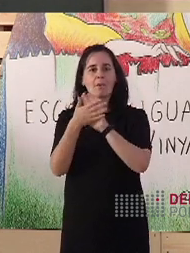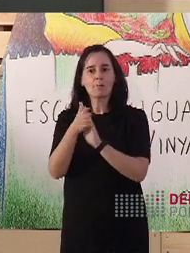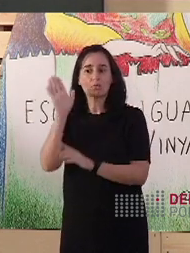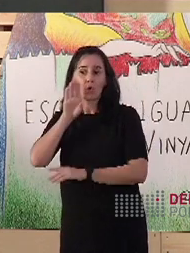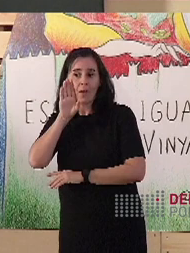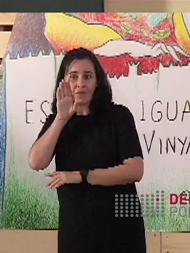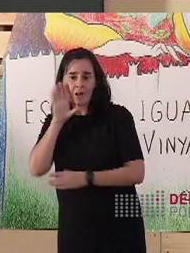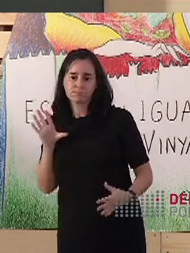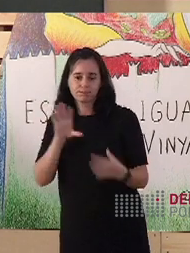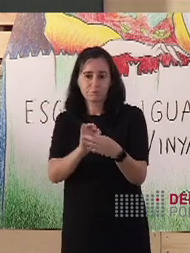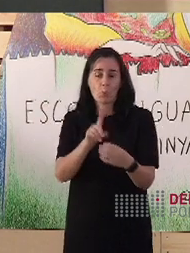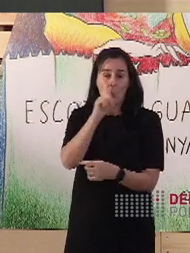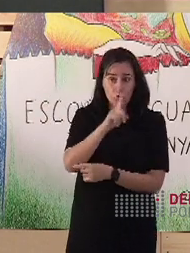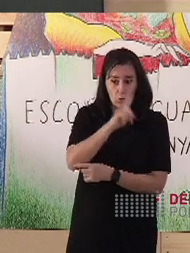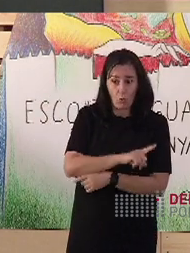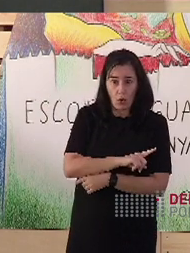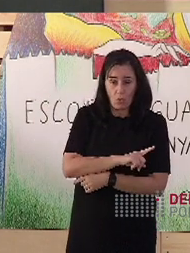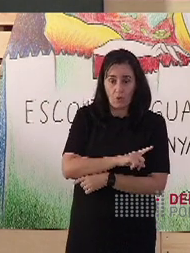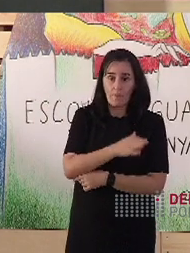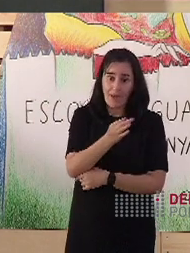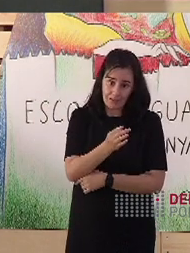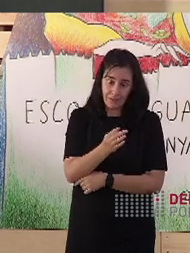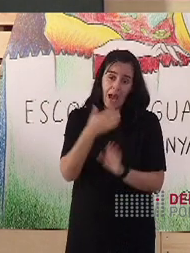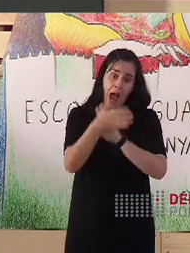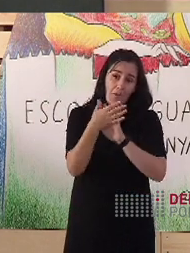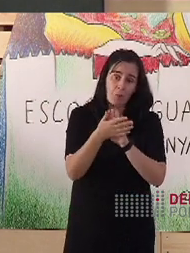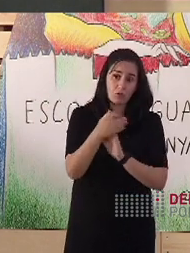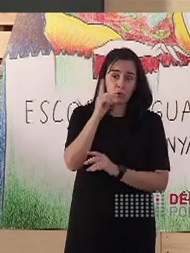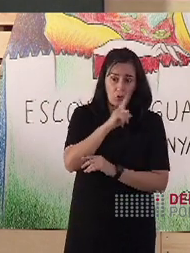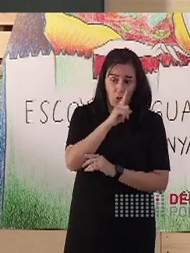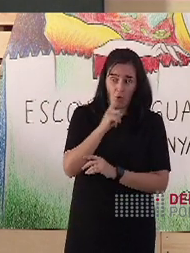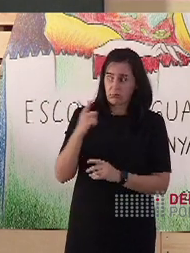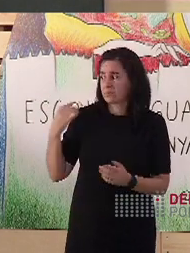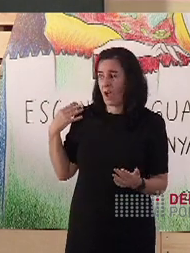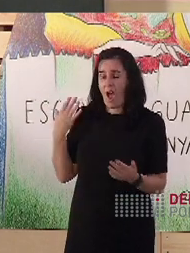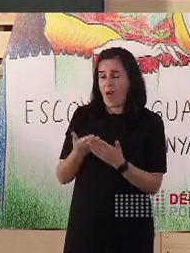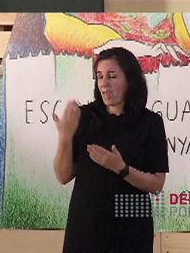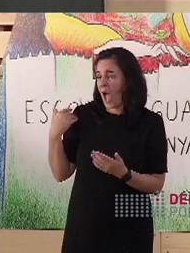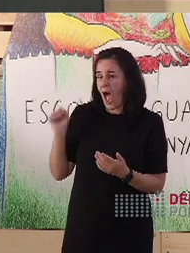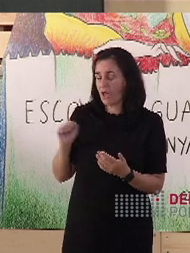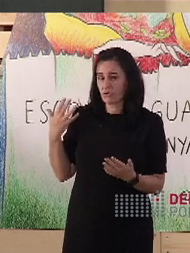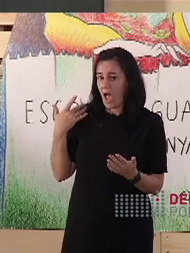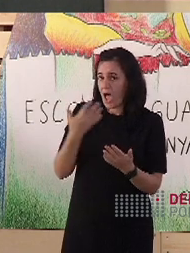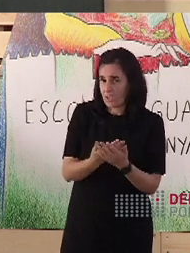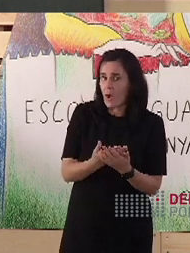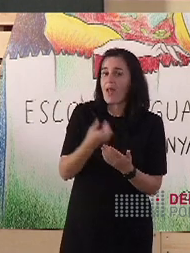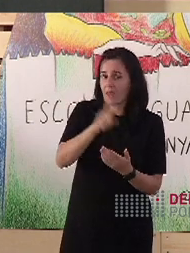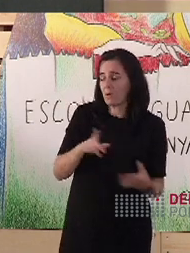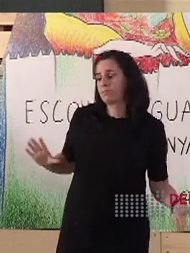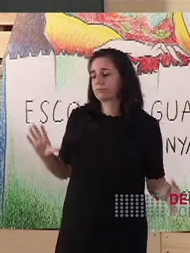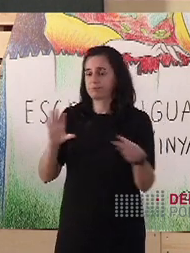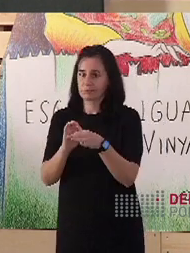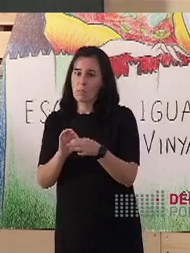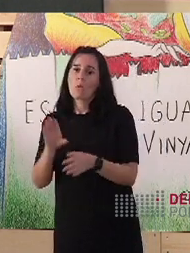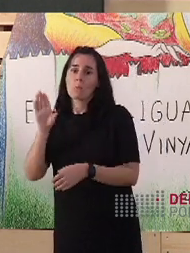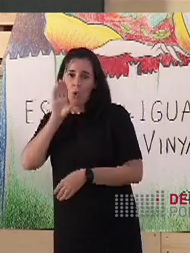prostitución y que, desde luego, para hablar de prostitución desde hace unos años ahora también hay que hablar de pornografía.